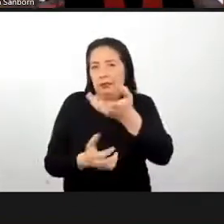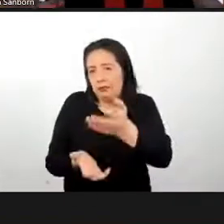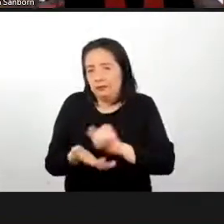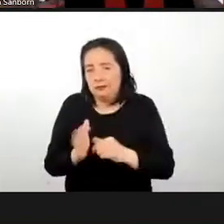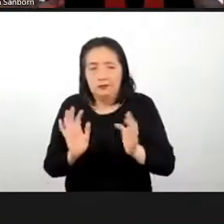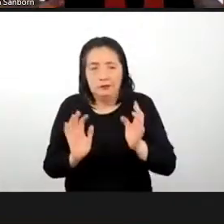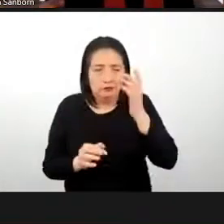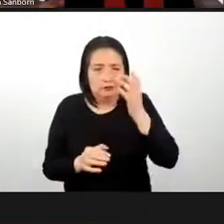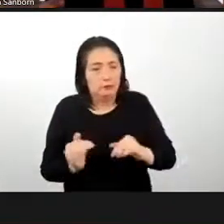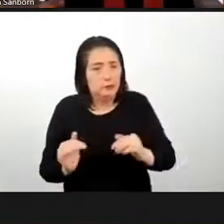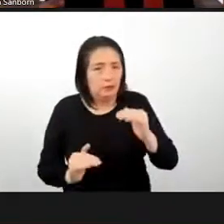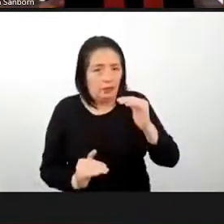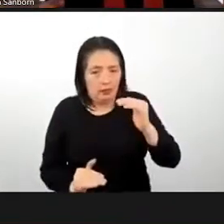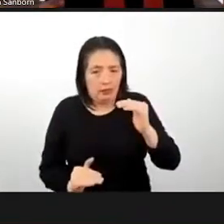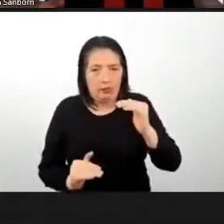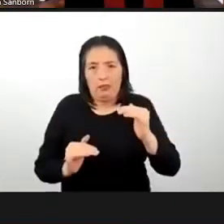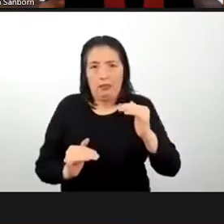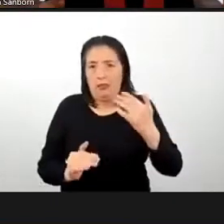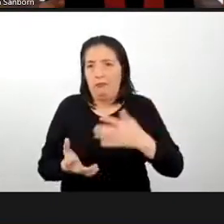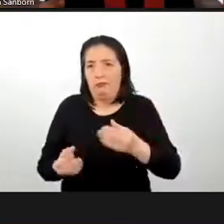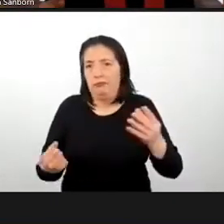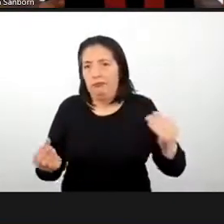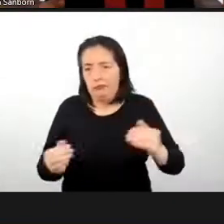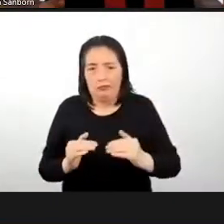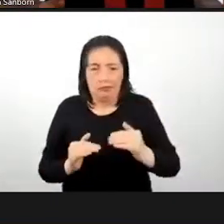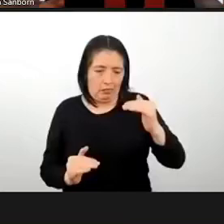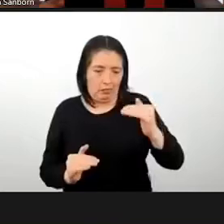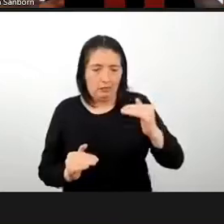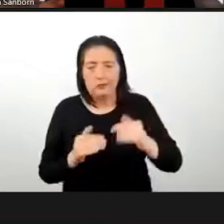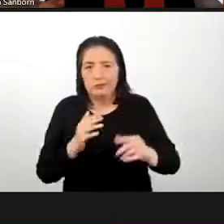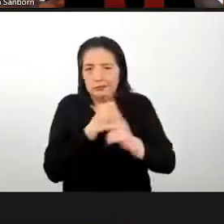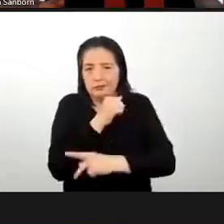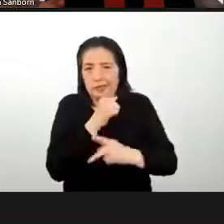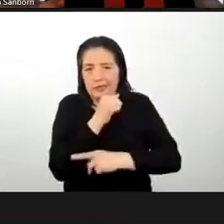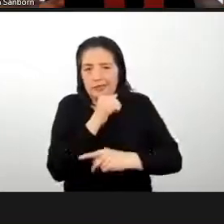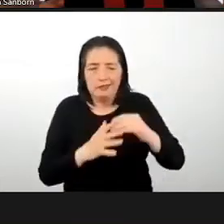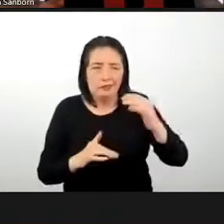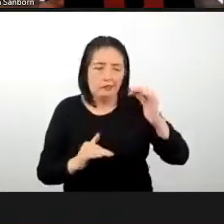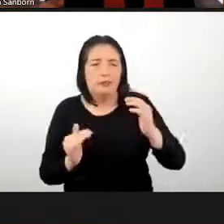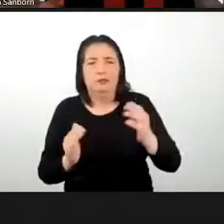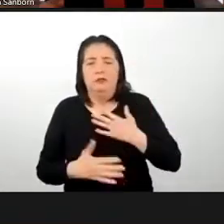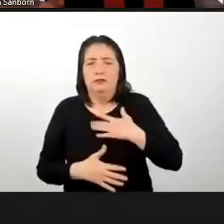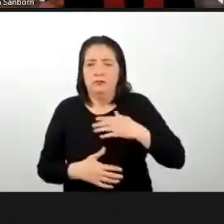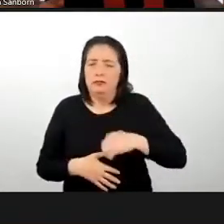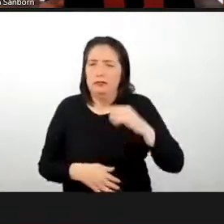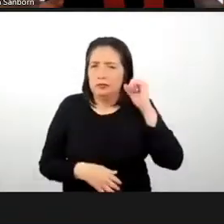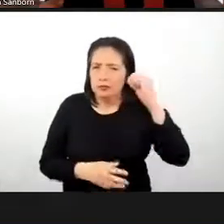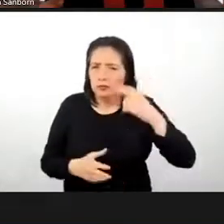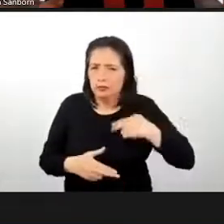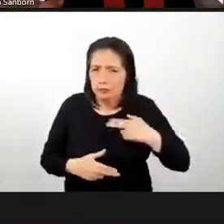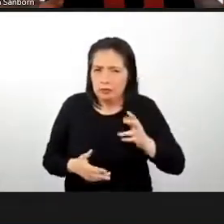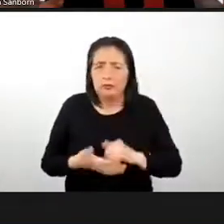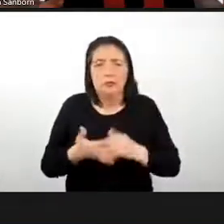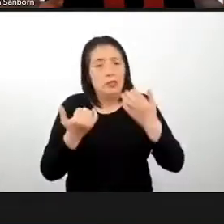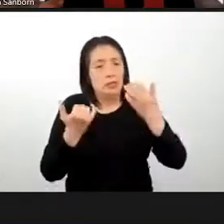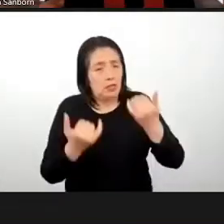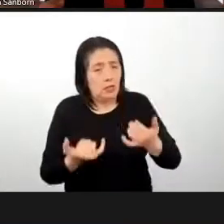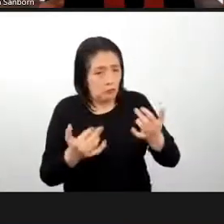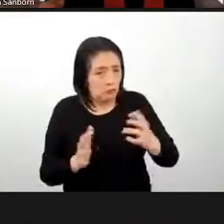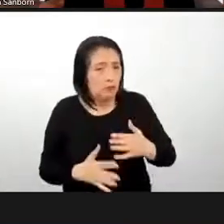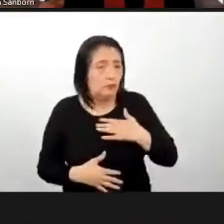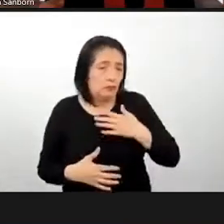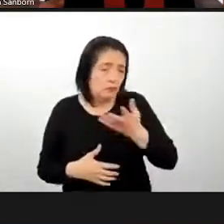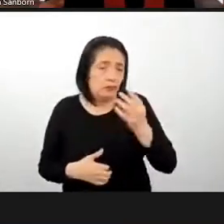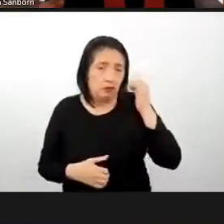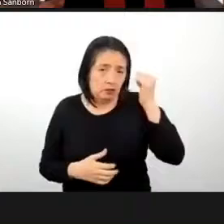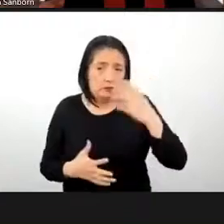que hay desigualdades enormes, entre los países en el disfrute de los derechos humanos y ahora en el disfrute del